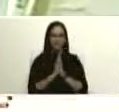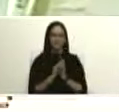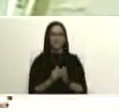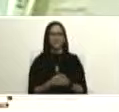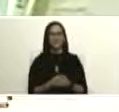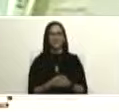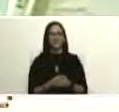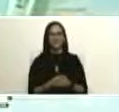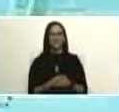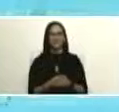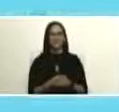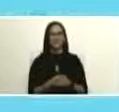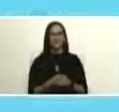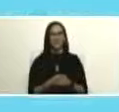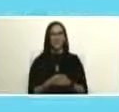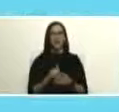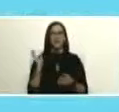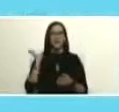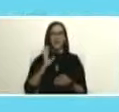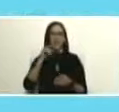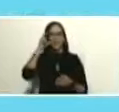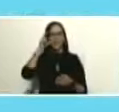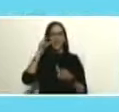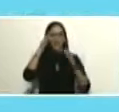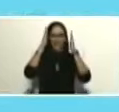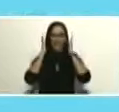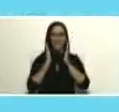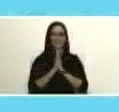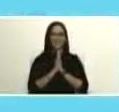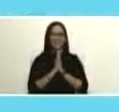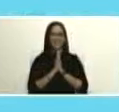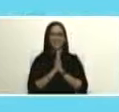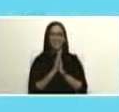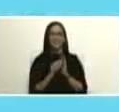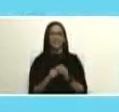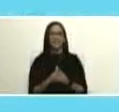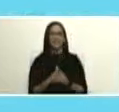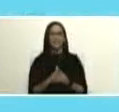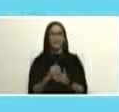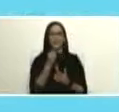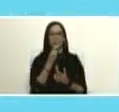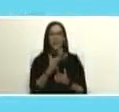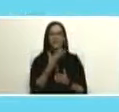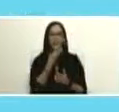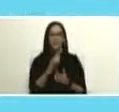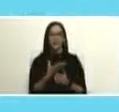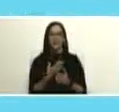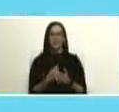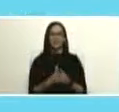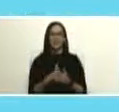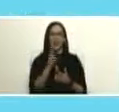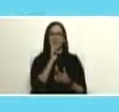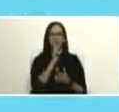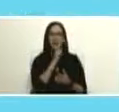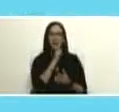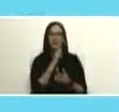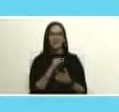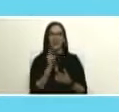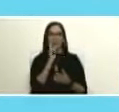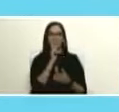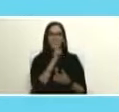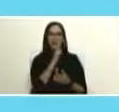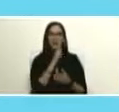¡Ah! Viene el día de la chinita, bella, bella madre,